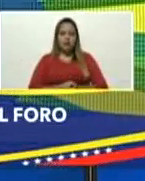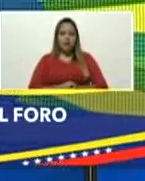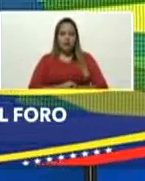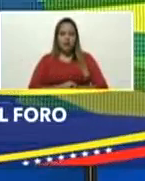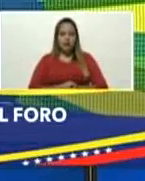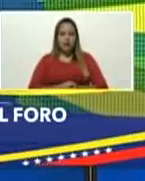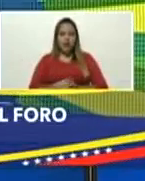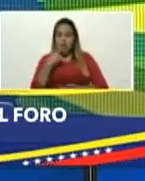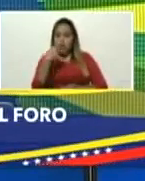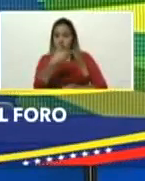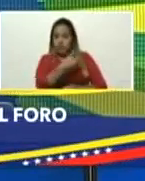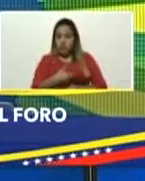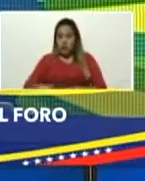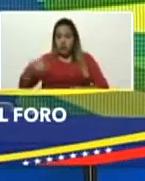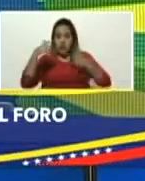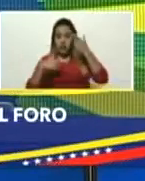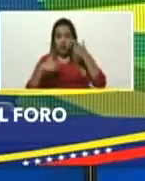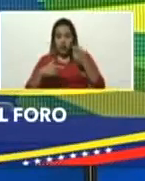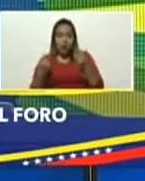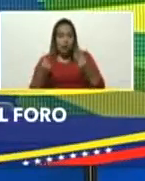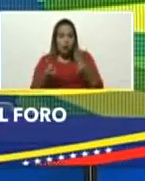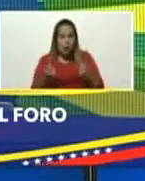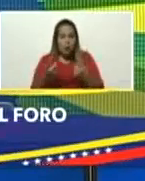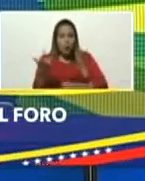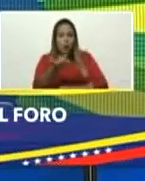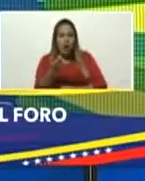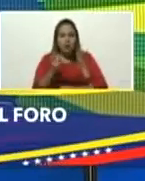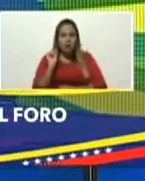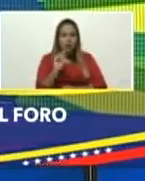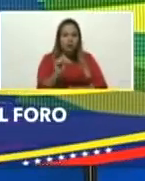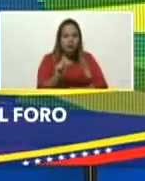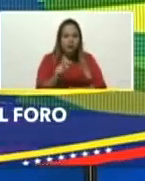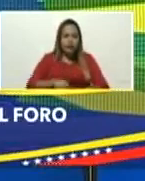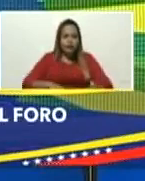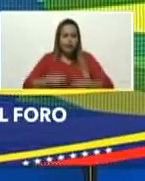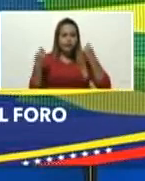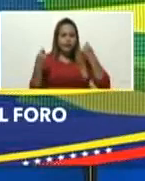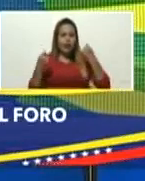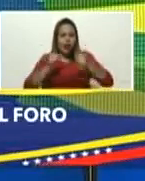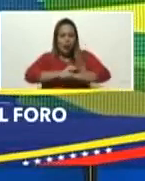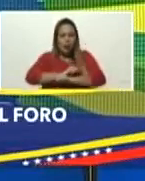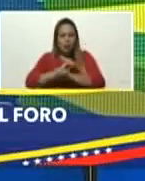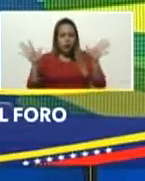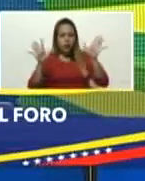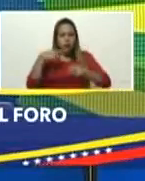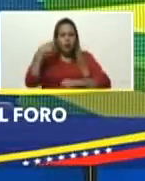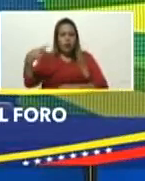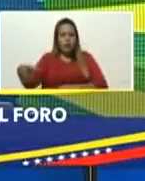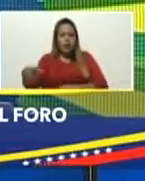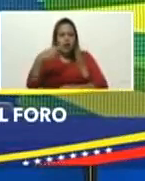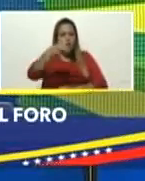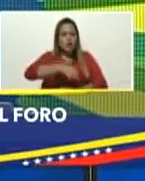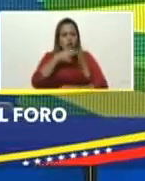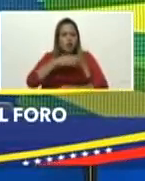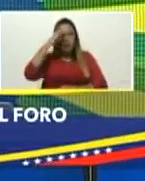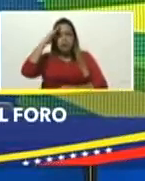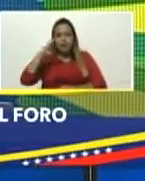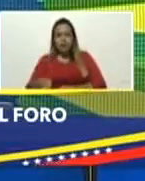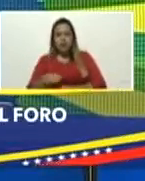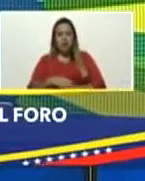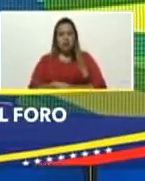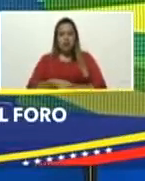esgrimió el comandante Chávez, buscando siempre un punto de inflexión, de explosión política, social, militar,